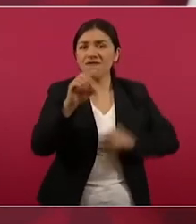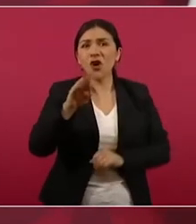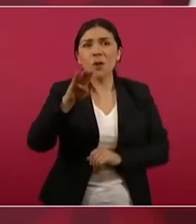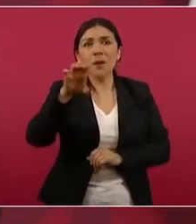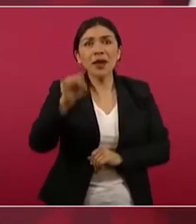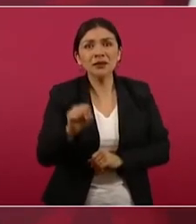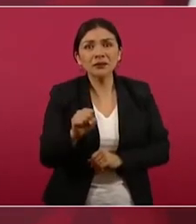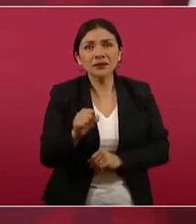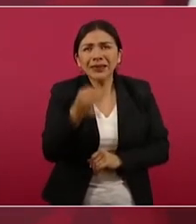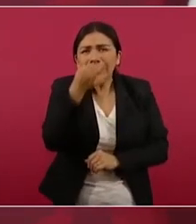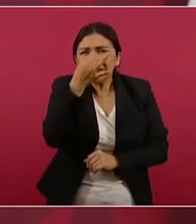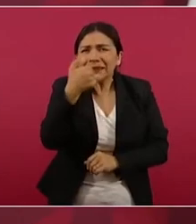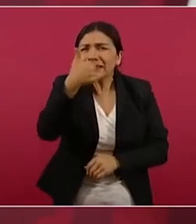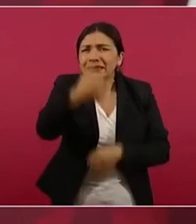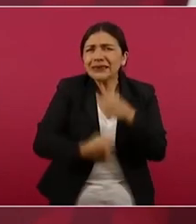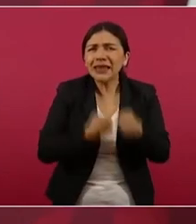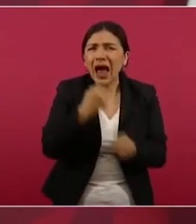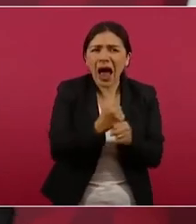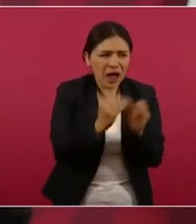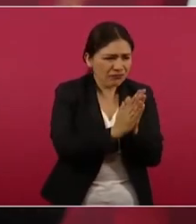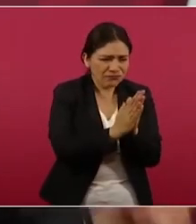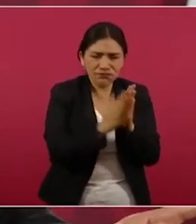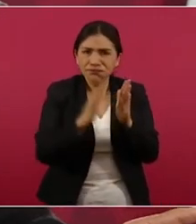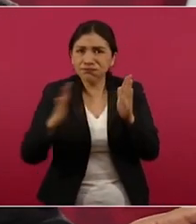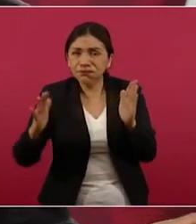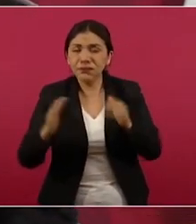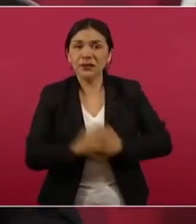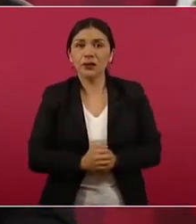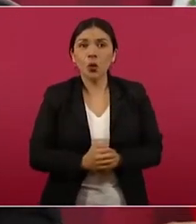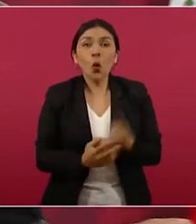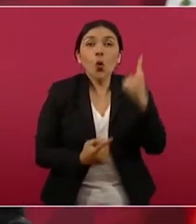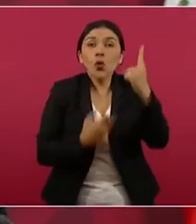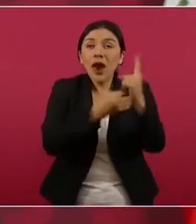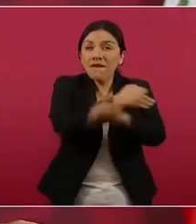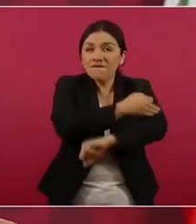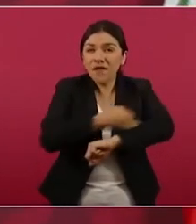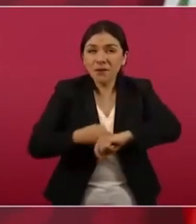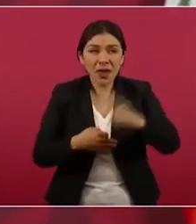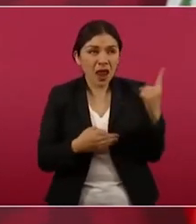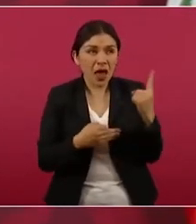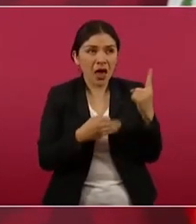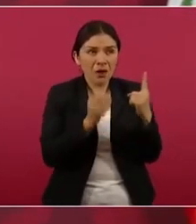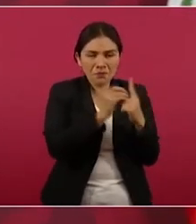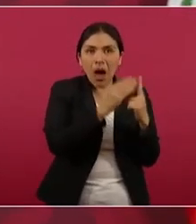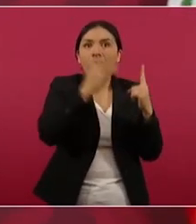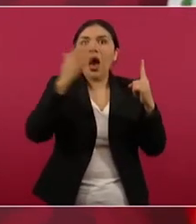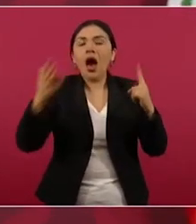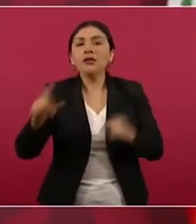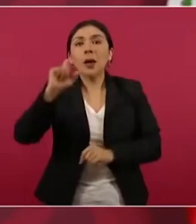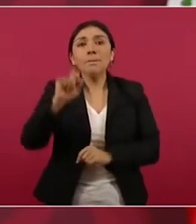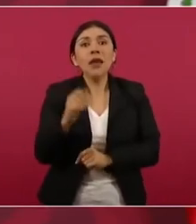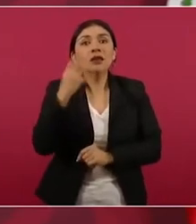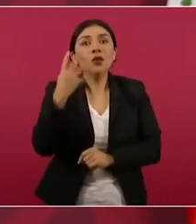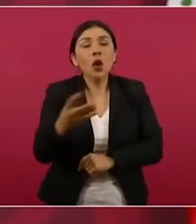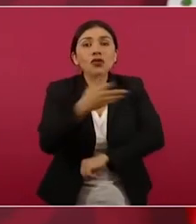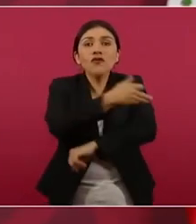En un sexenio, de 1 a 24, con más